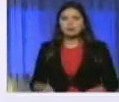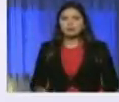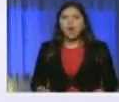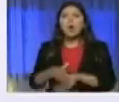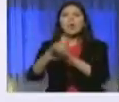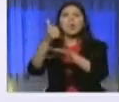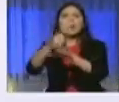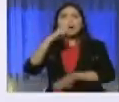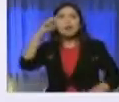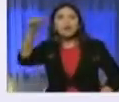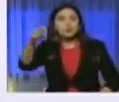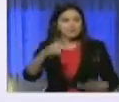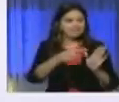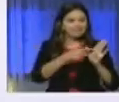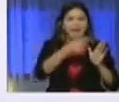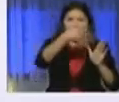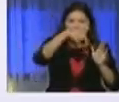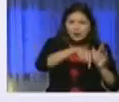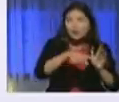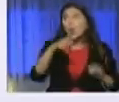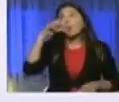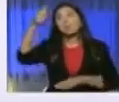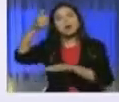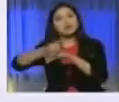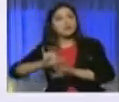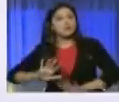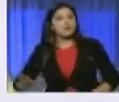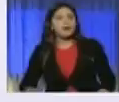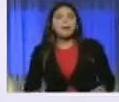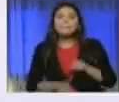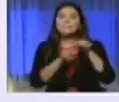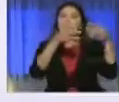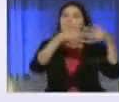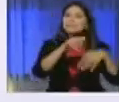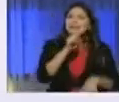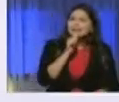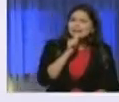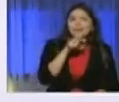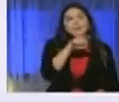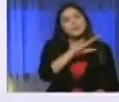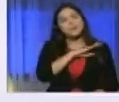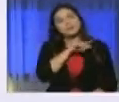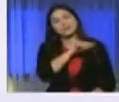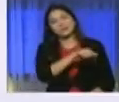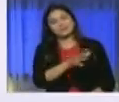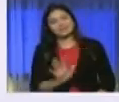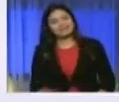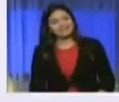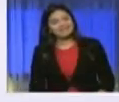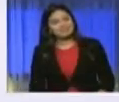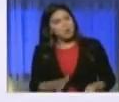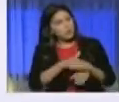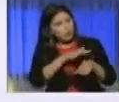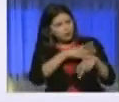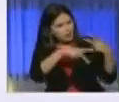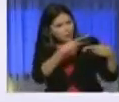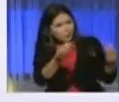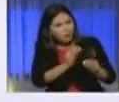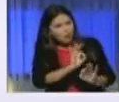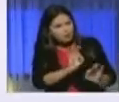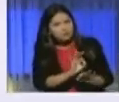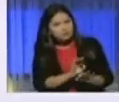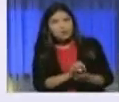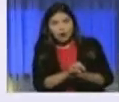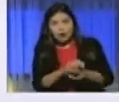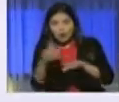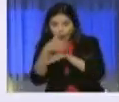Maduro. Ah, pero esa empresa que produce tal producto es de usted, pelucón. ¿Y por qué no produce? Si se le dieron los